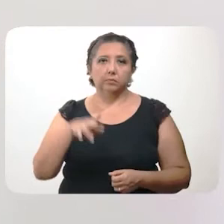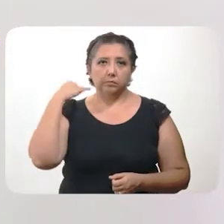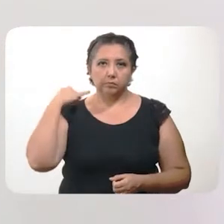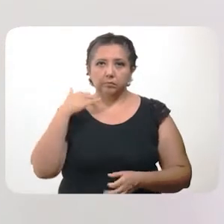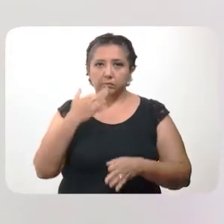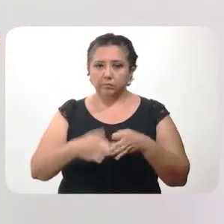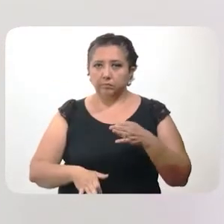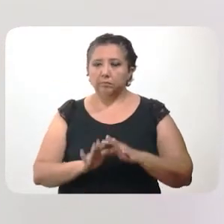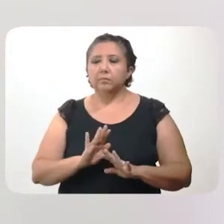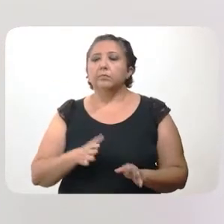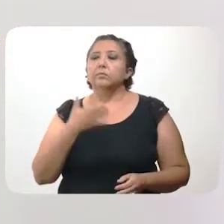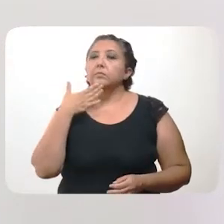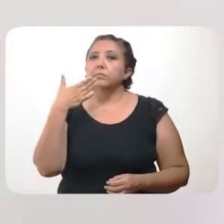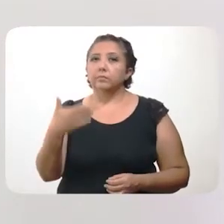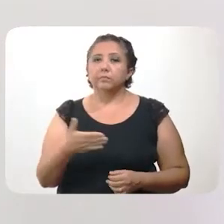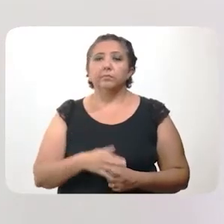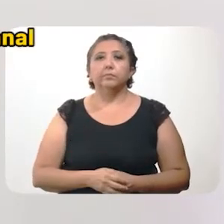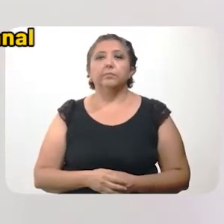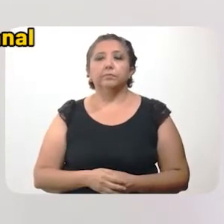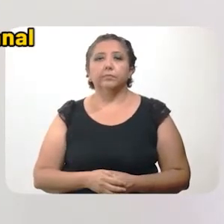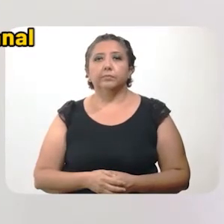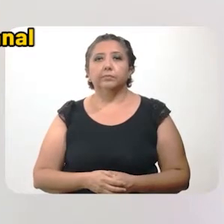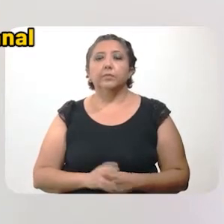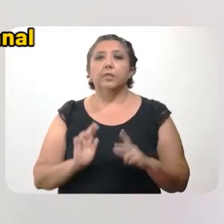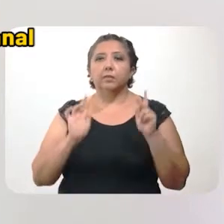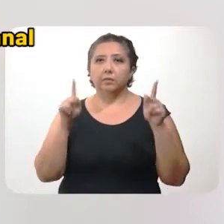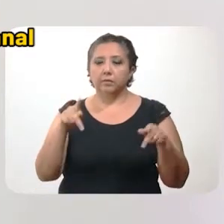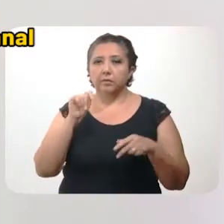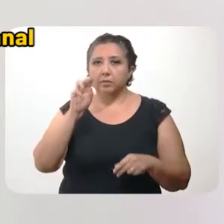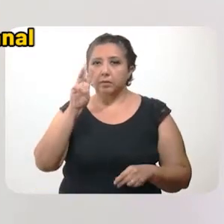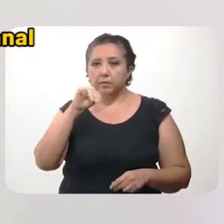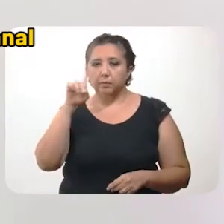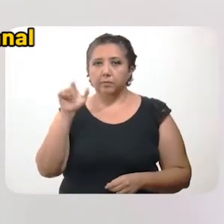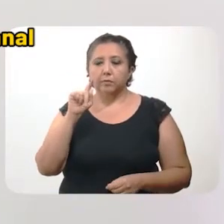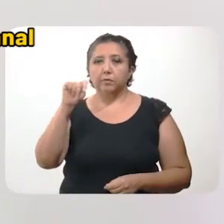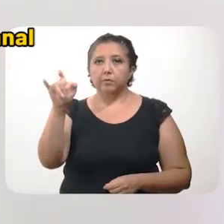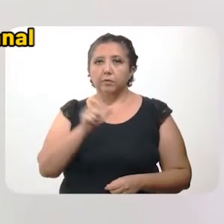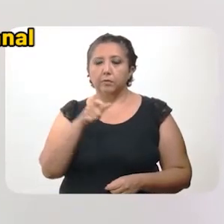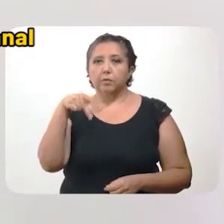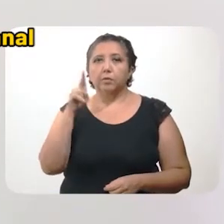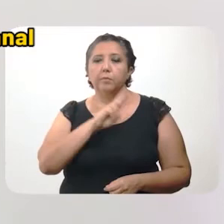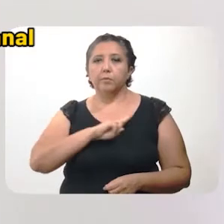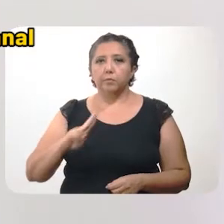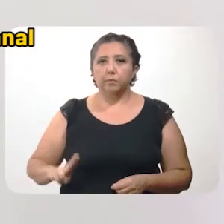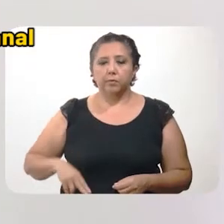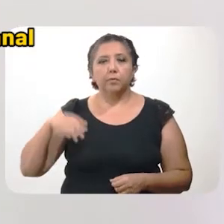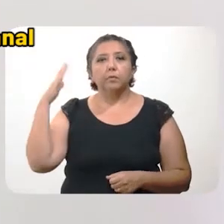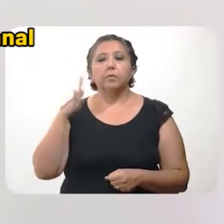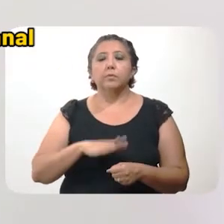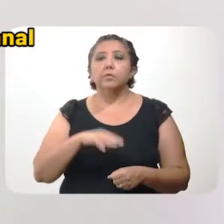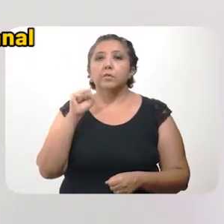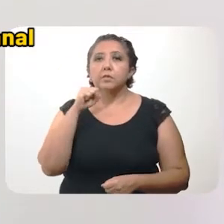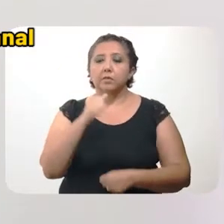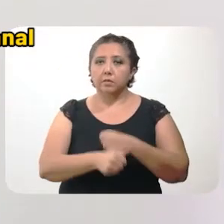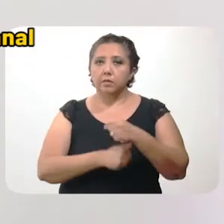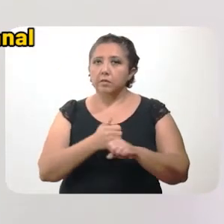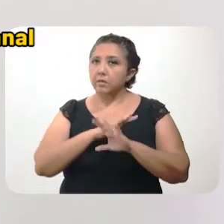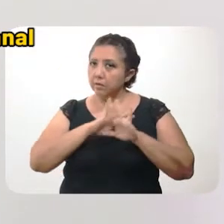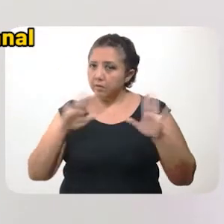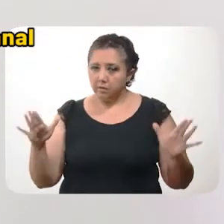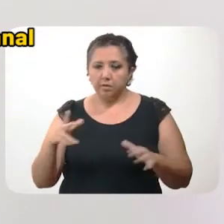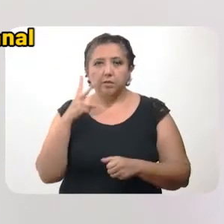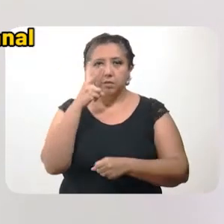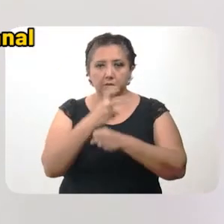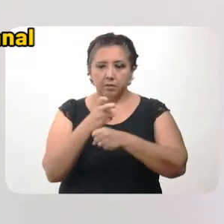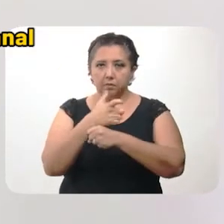Yucatán concluyó de manera satisfactoria. En Progreso, Temozón, Tixcocop y Humán, los adultos mayores de 60 años ya recibieron